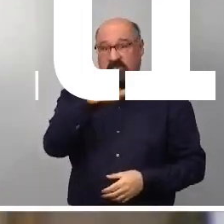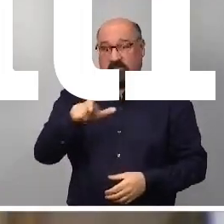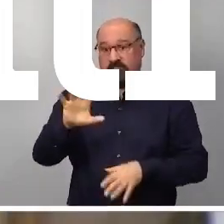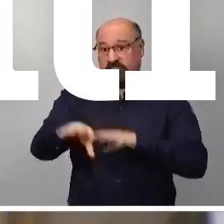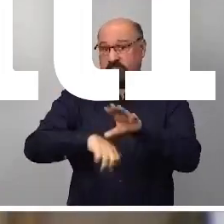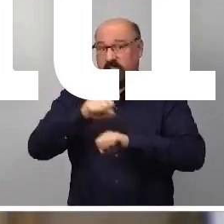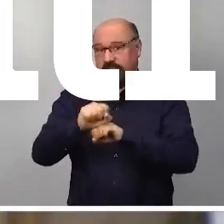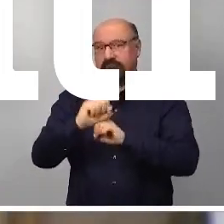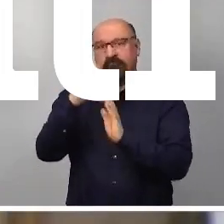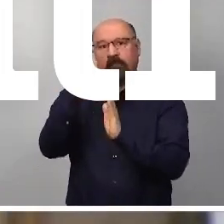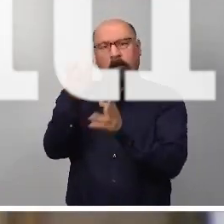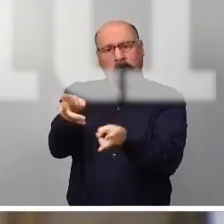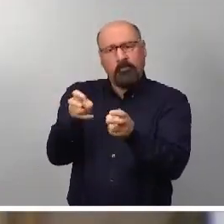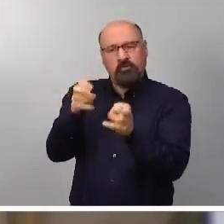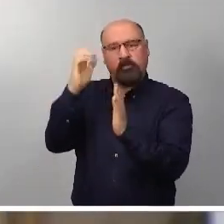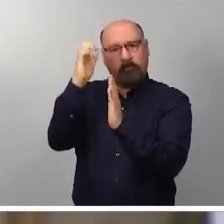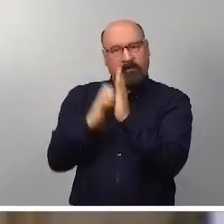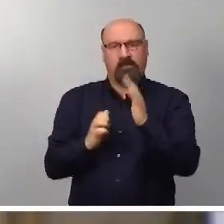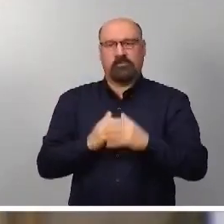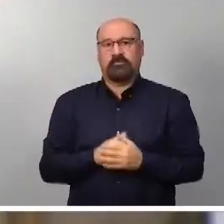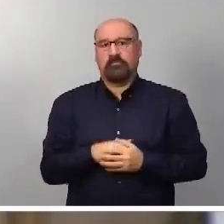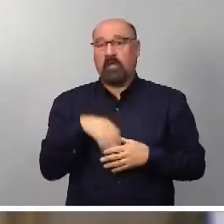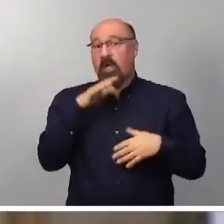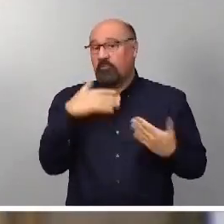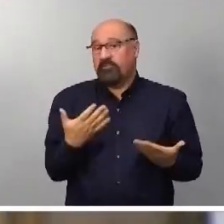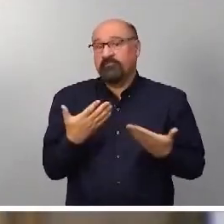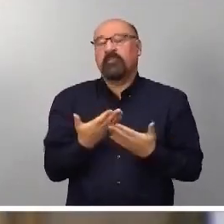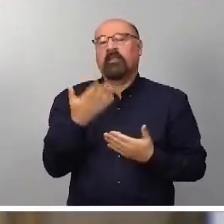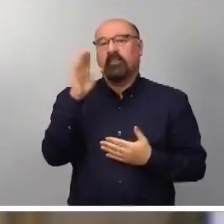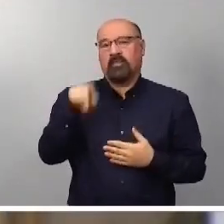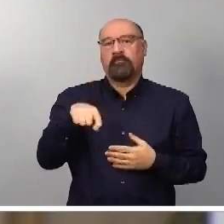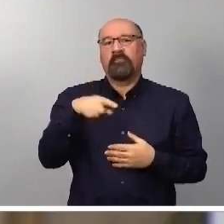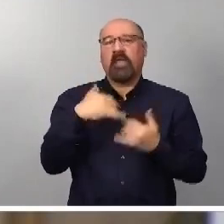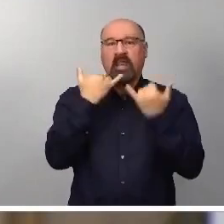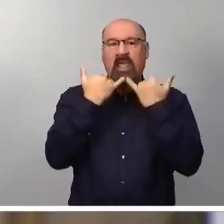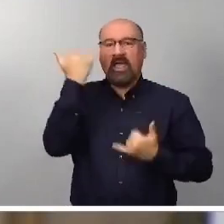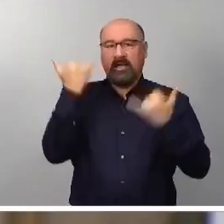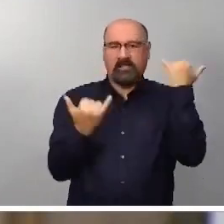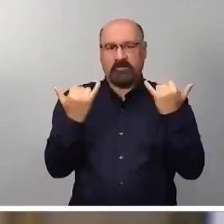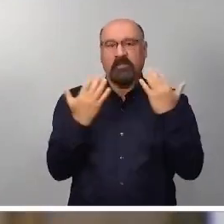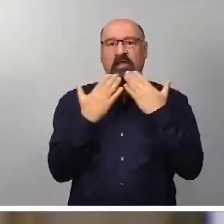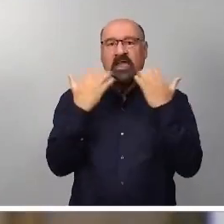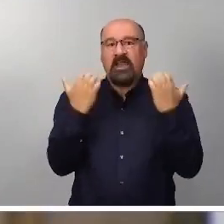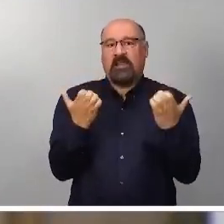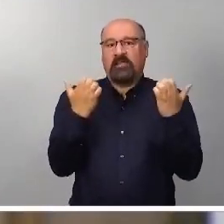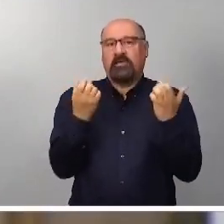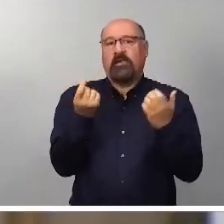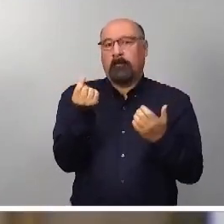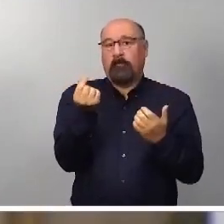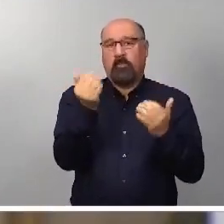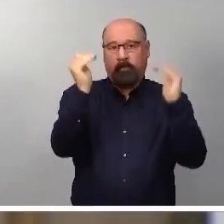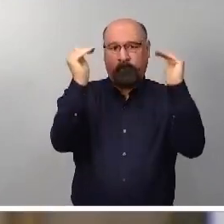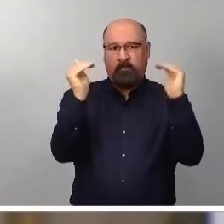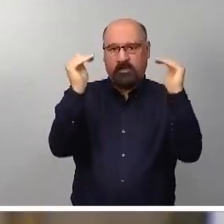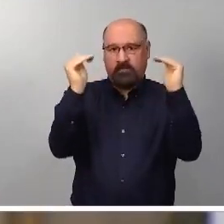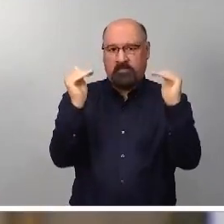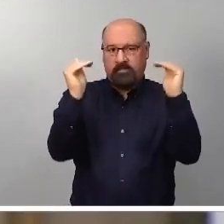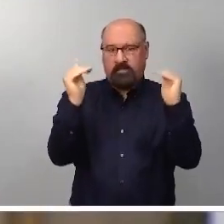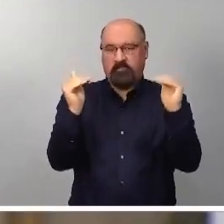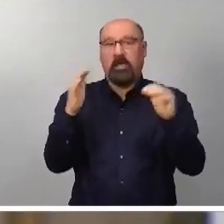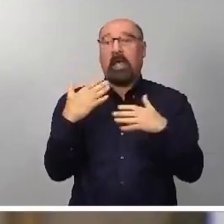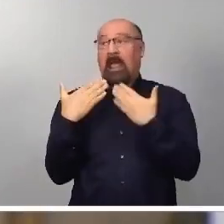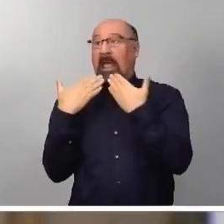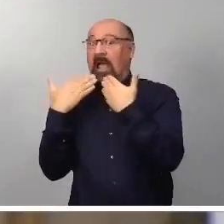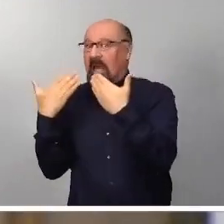ante la caída paulatina que se está produciendo en los precios de la energía afortunadamente en este último año Gracias también al impulso